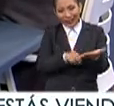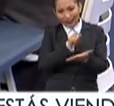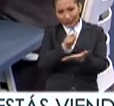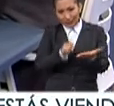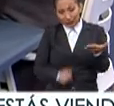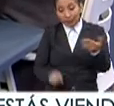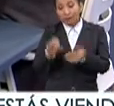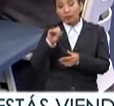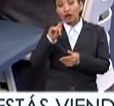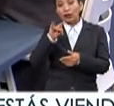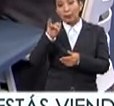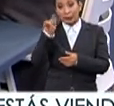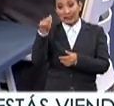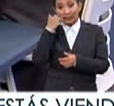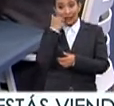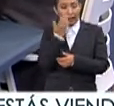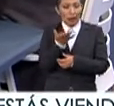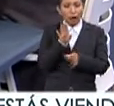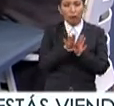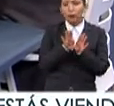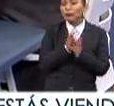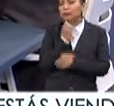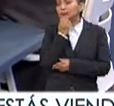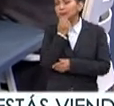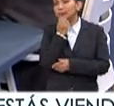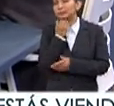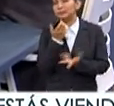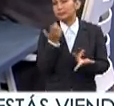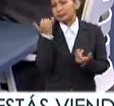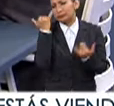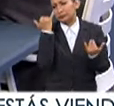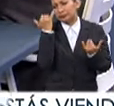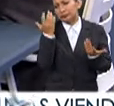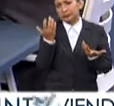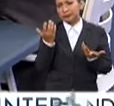si octavio paz- quería ser una especie de